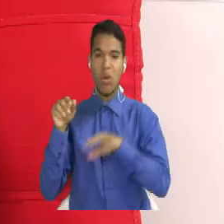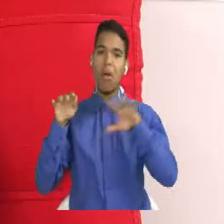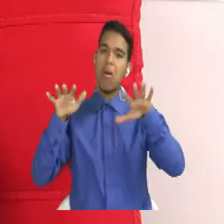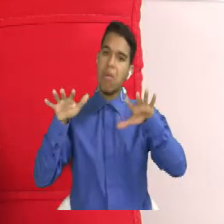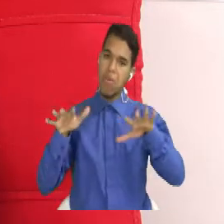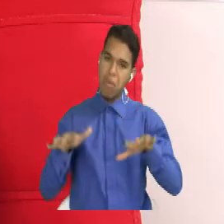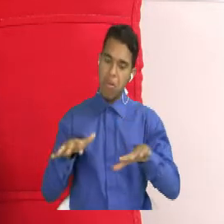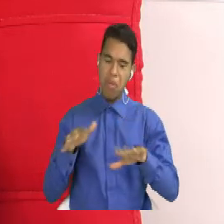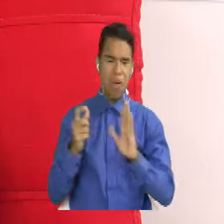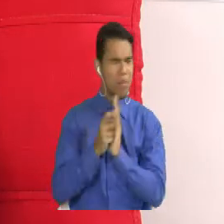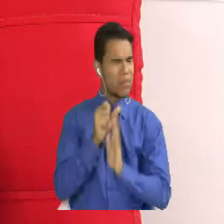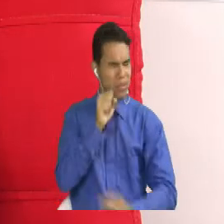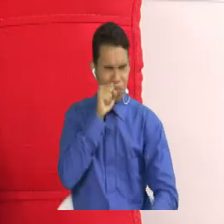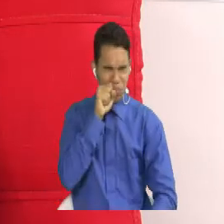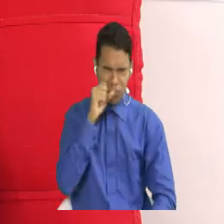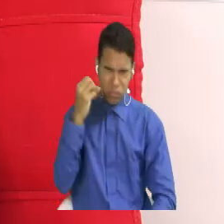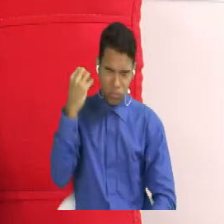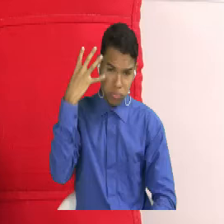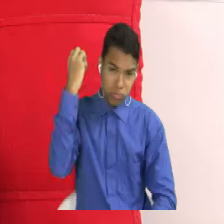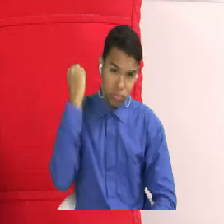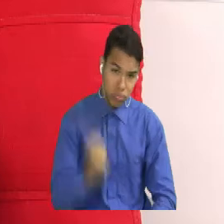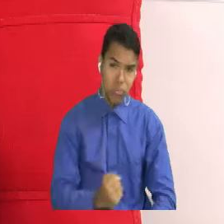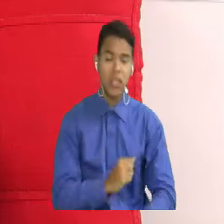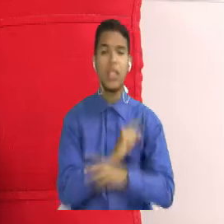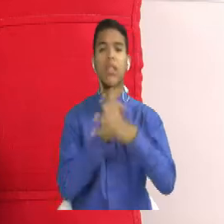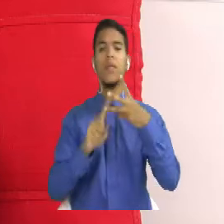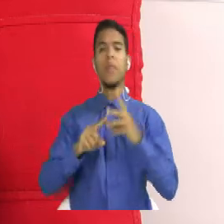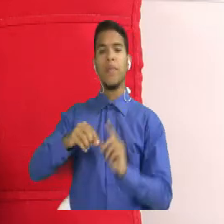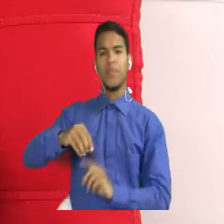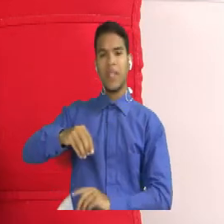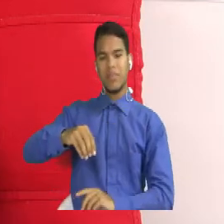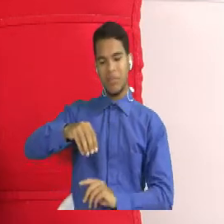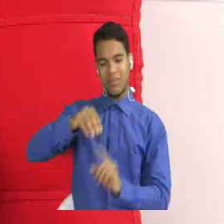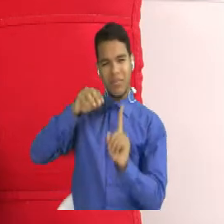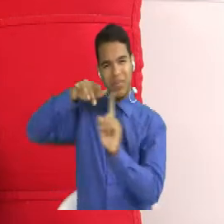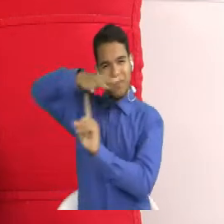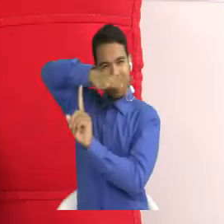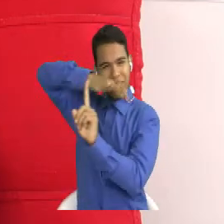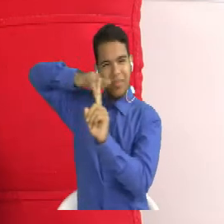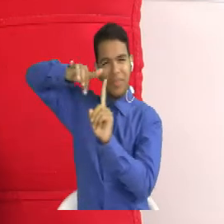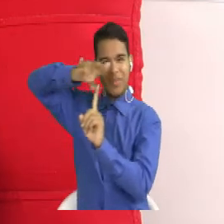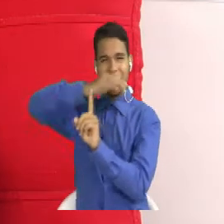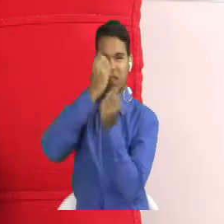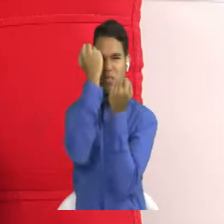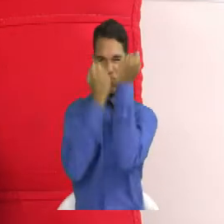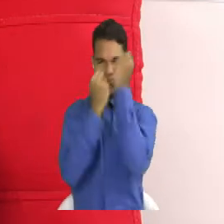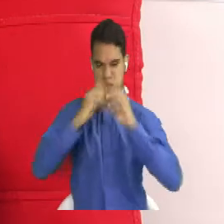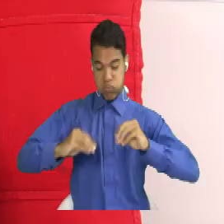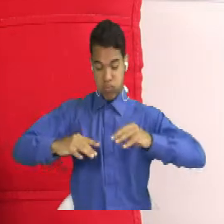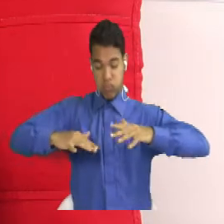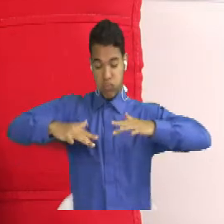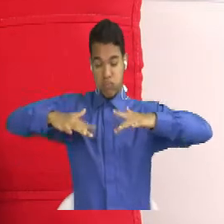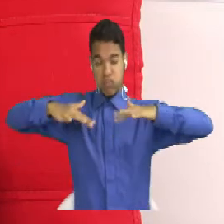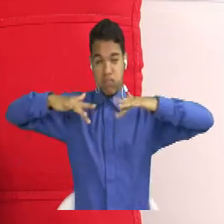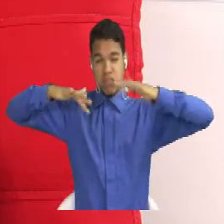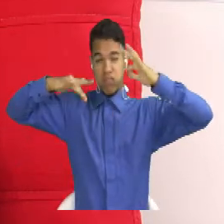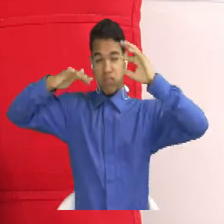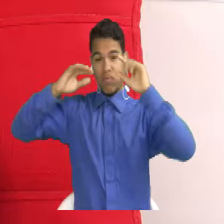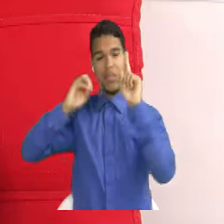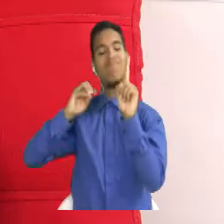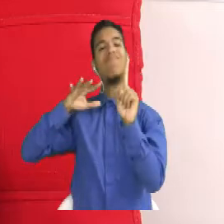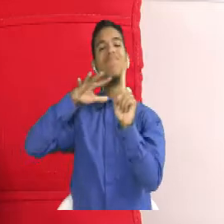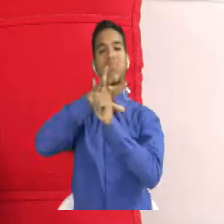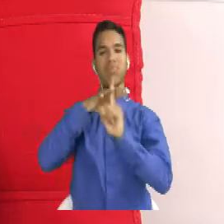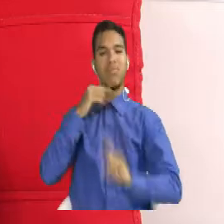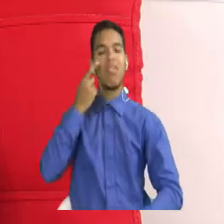Barranca Bermeja también maneja un alto grado de contaminación y es importante, la gente no le presta atención a esto, pero es importante los cuidados.